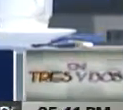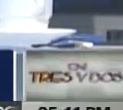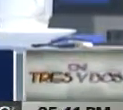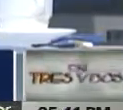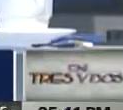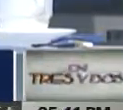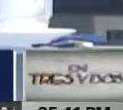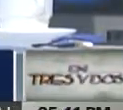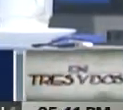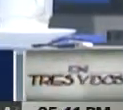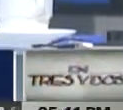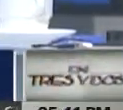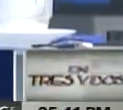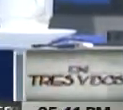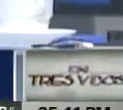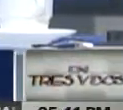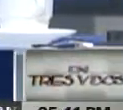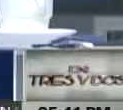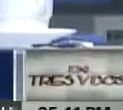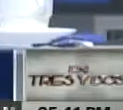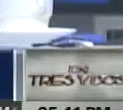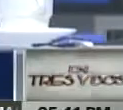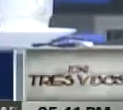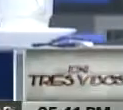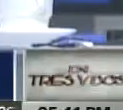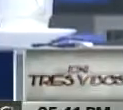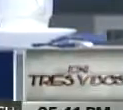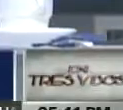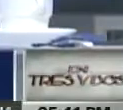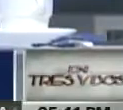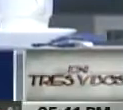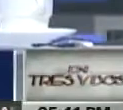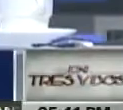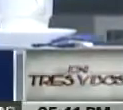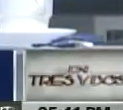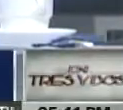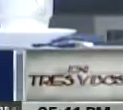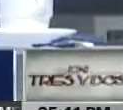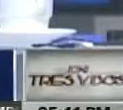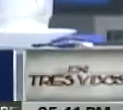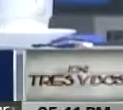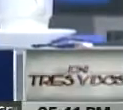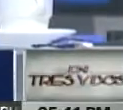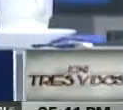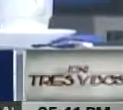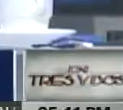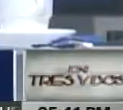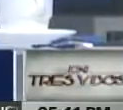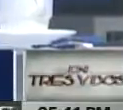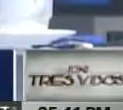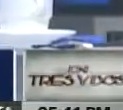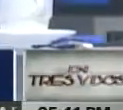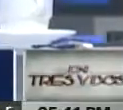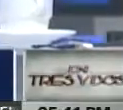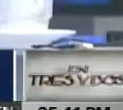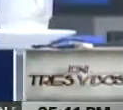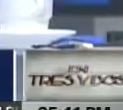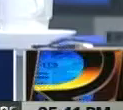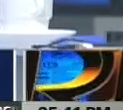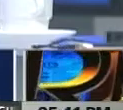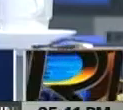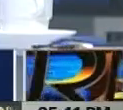relación ejecutivo-legislativo sí. Pone al pueblo a preguntarse muchas cosas. Claro. ¿Cómo le explicamos a la gente este nuevo